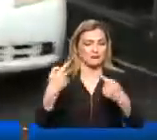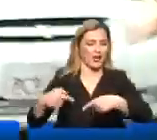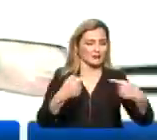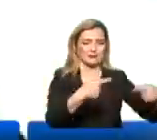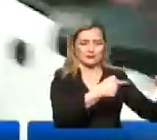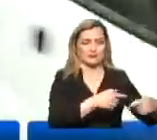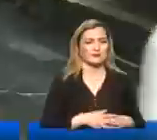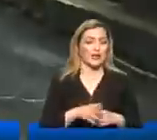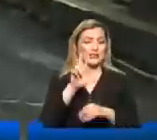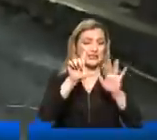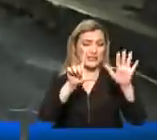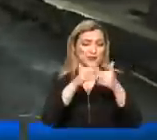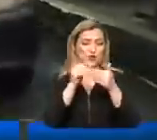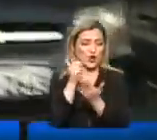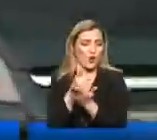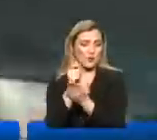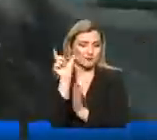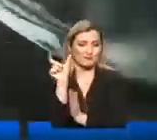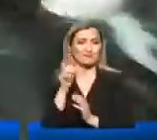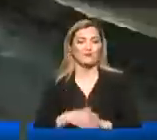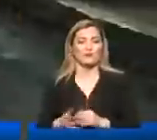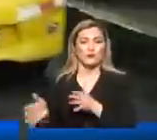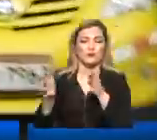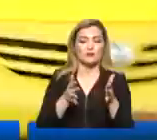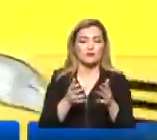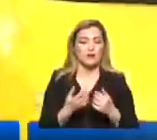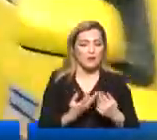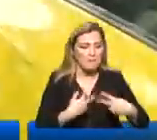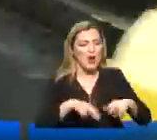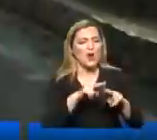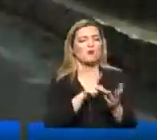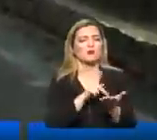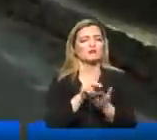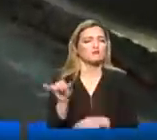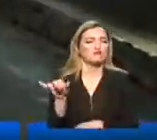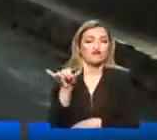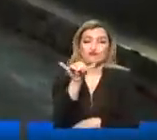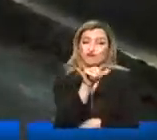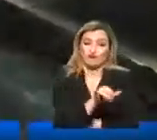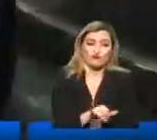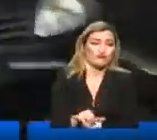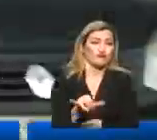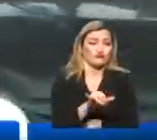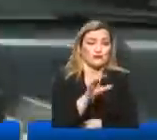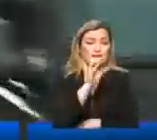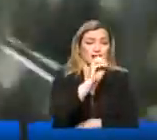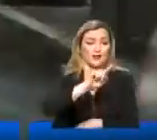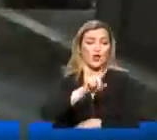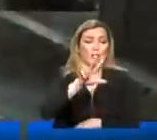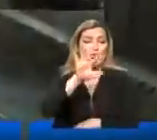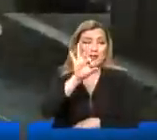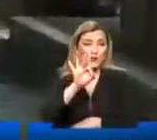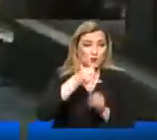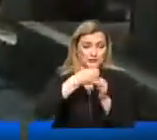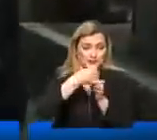a través del cual se va a realizar el cobro. Exactamente, el valor del peaje sigue exactamente el mismo, 0.39 centavos en la